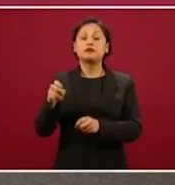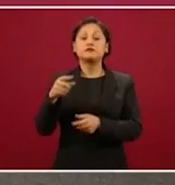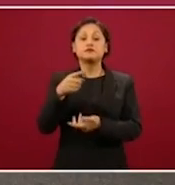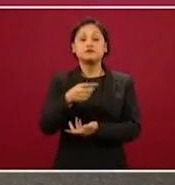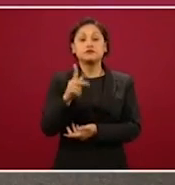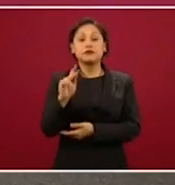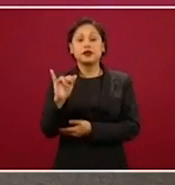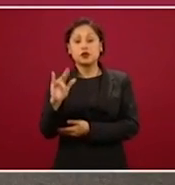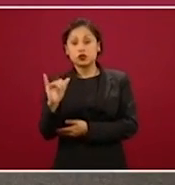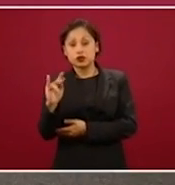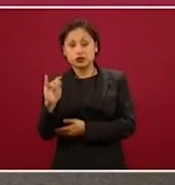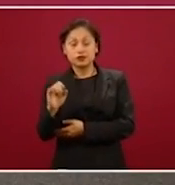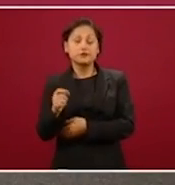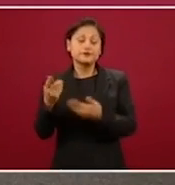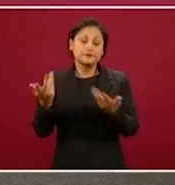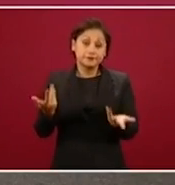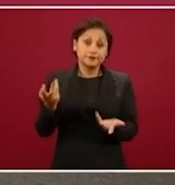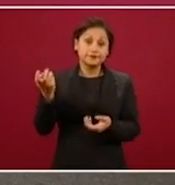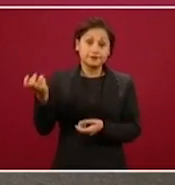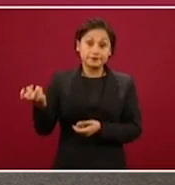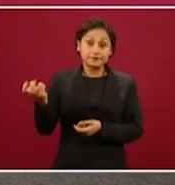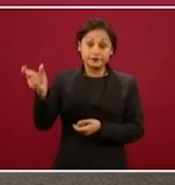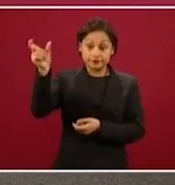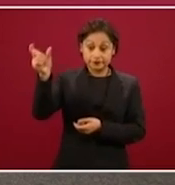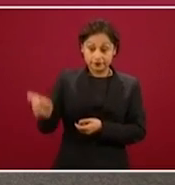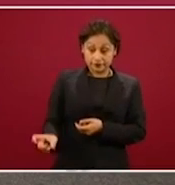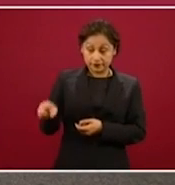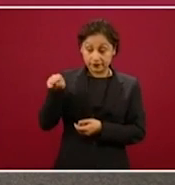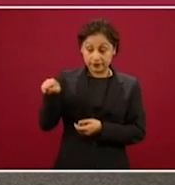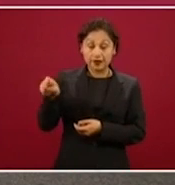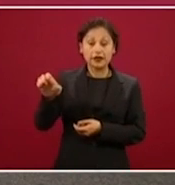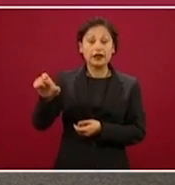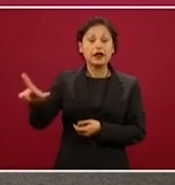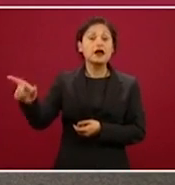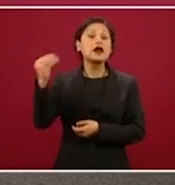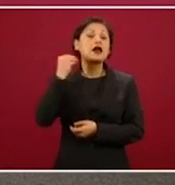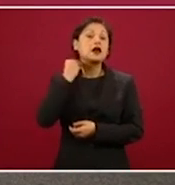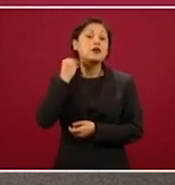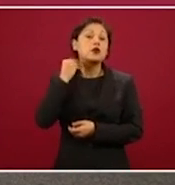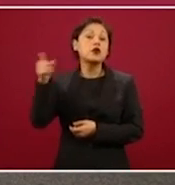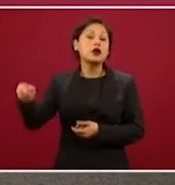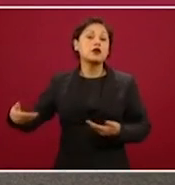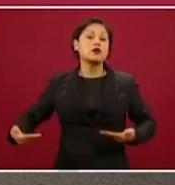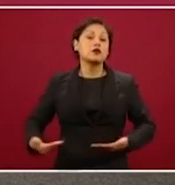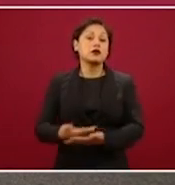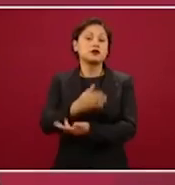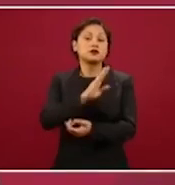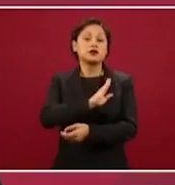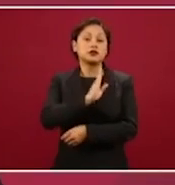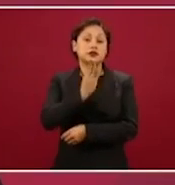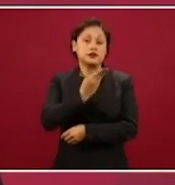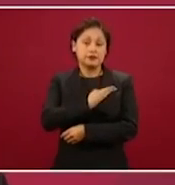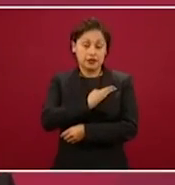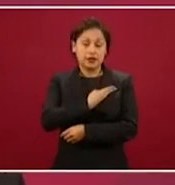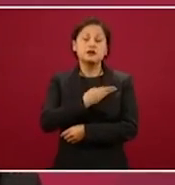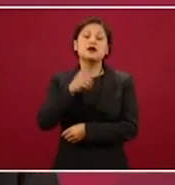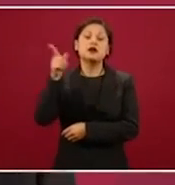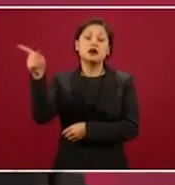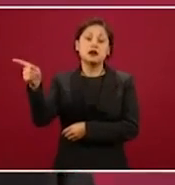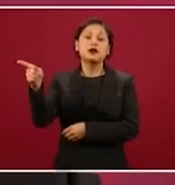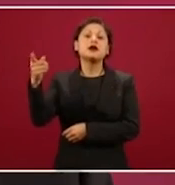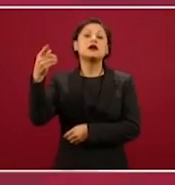Entonces, es una figura, es un abogado español, fue juez, ahora es